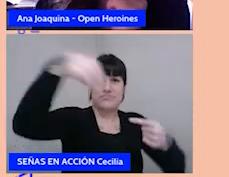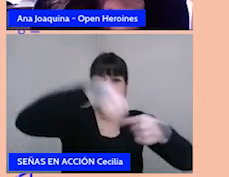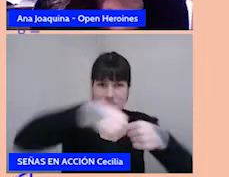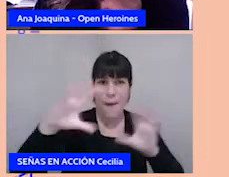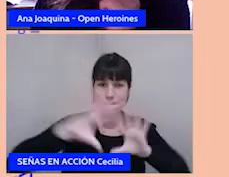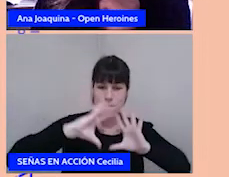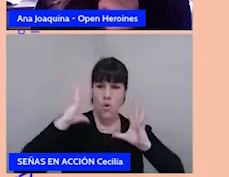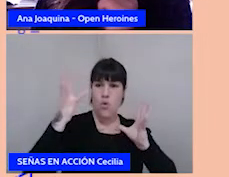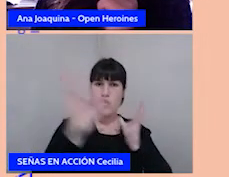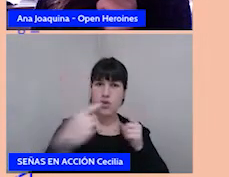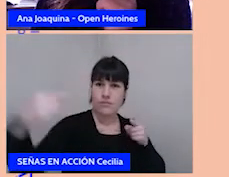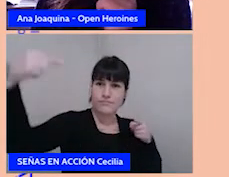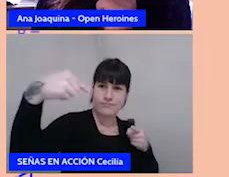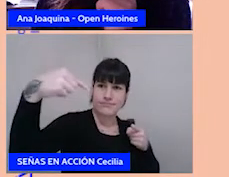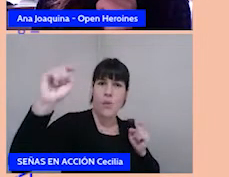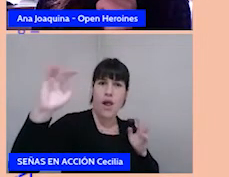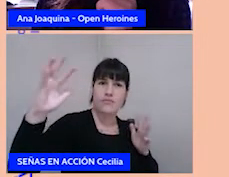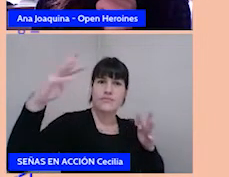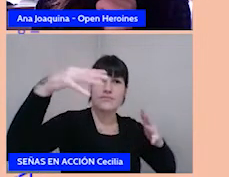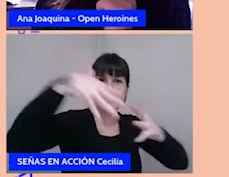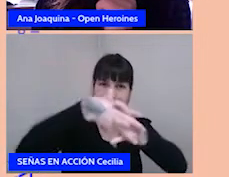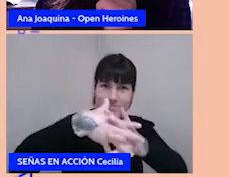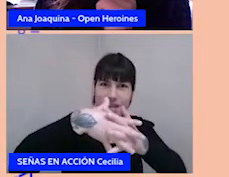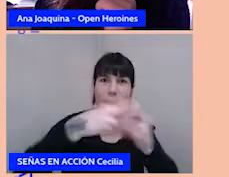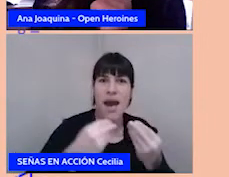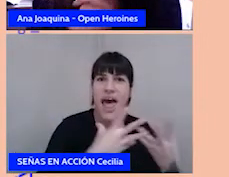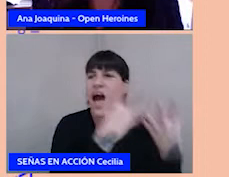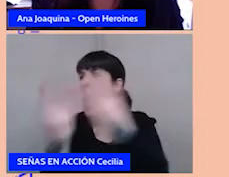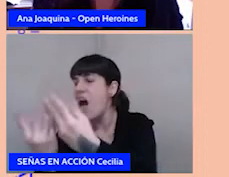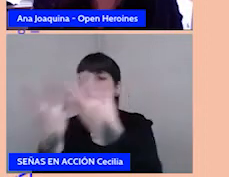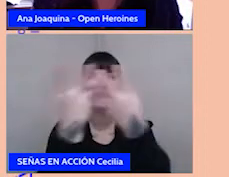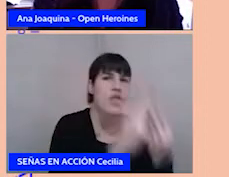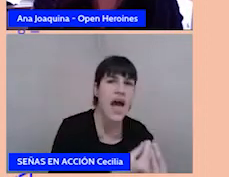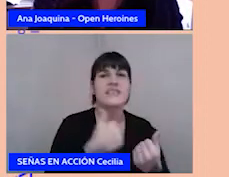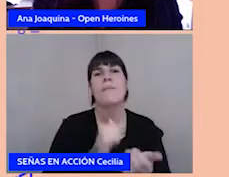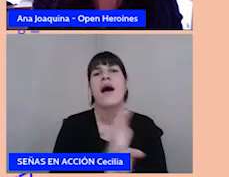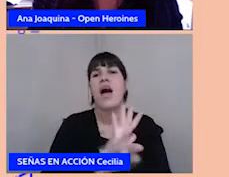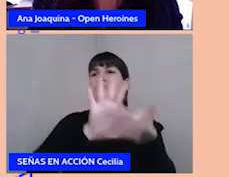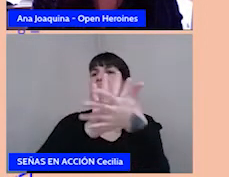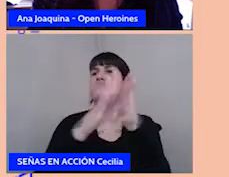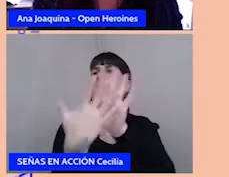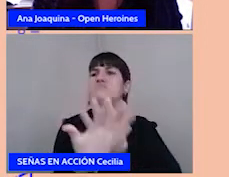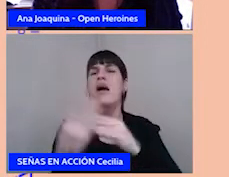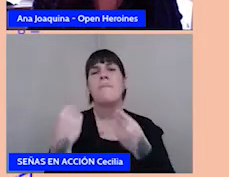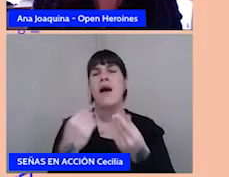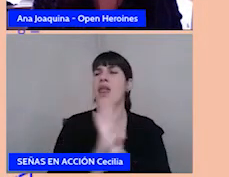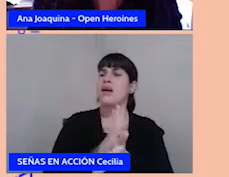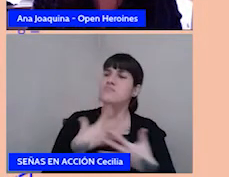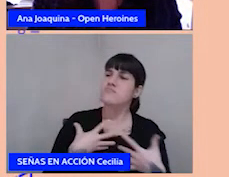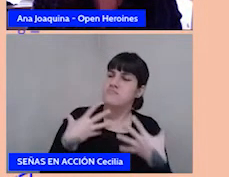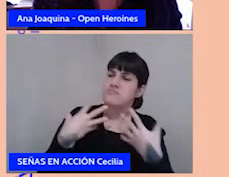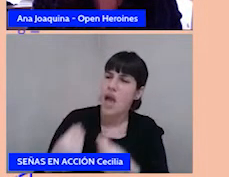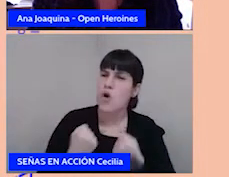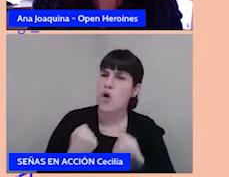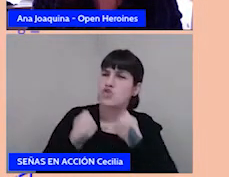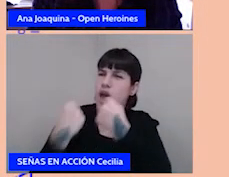la mentoría, el storytelling, la solidaridad, ¿no? Y apoyo en muchísimos ámbitos. Entonces,